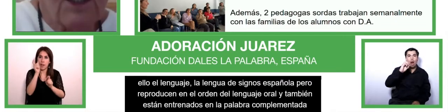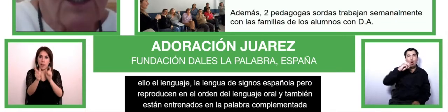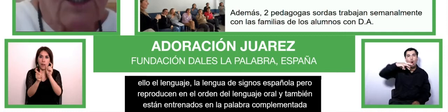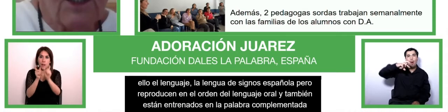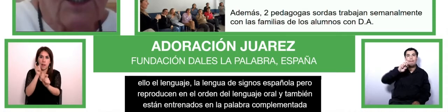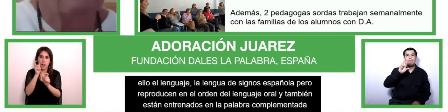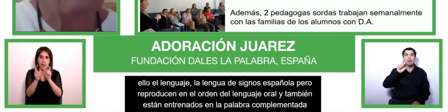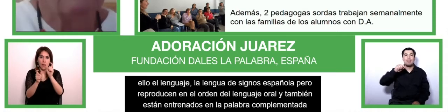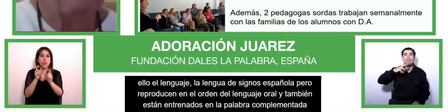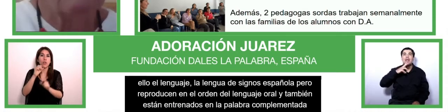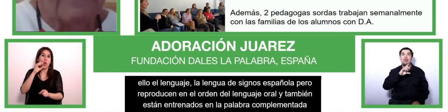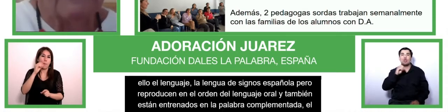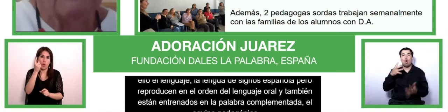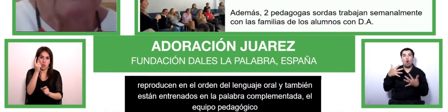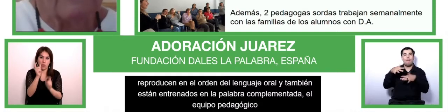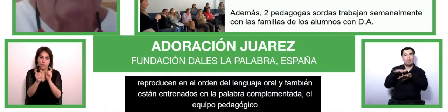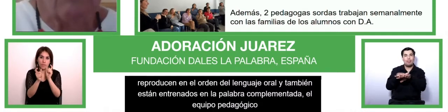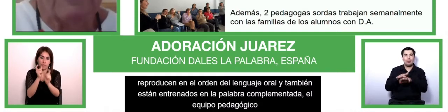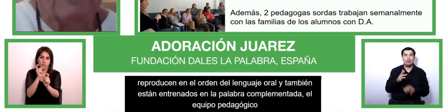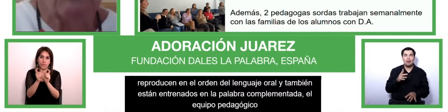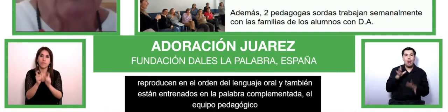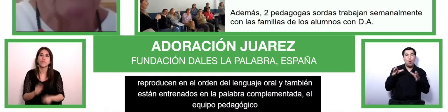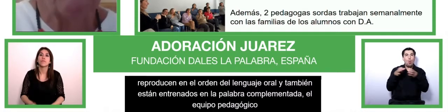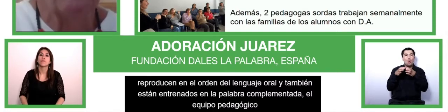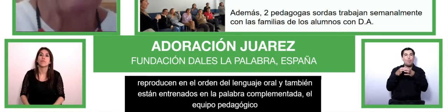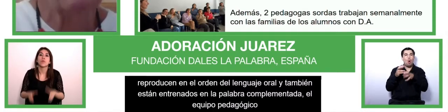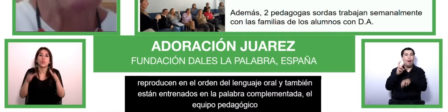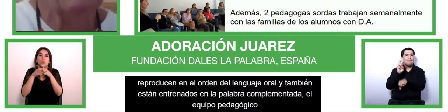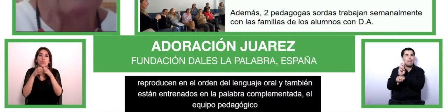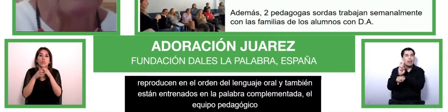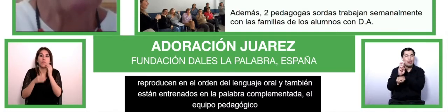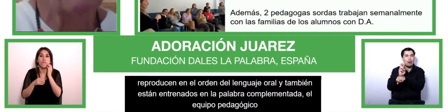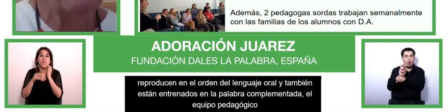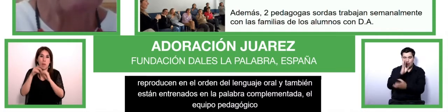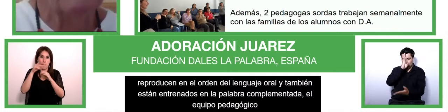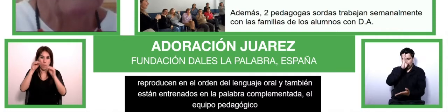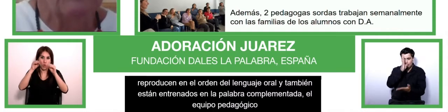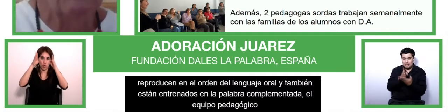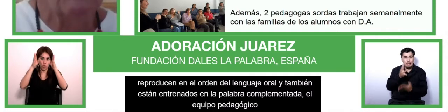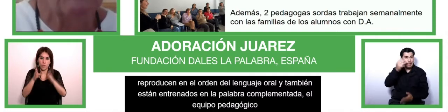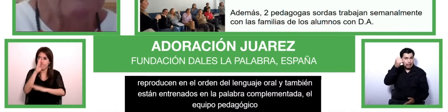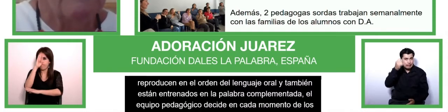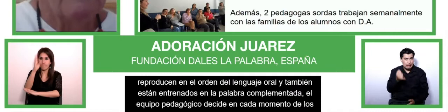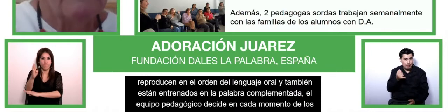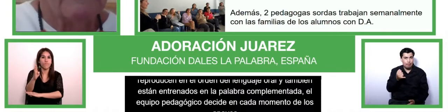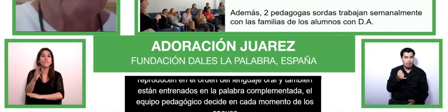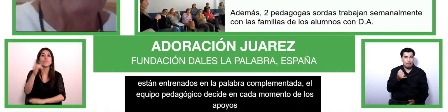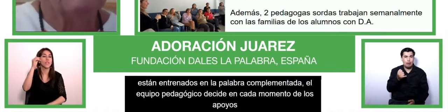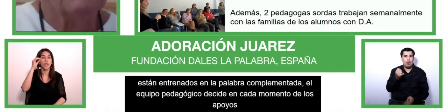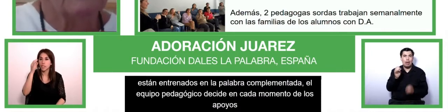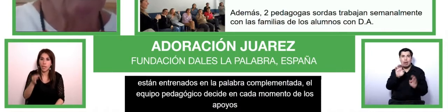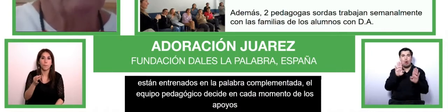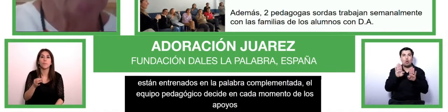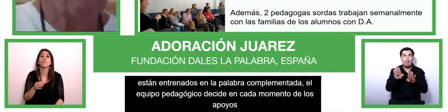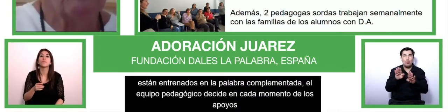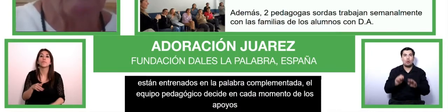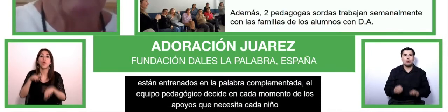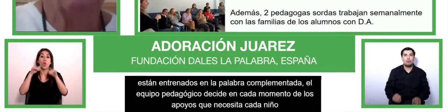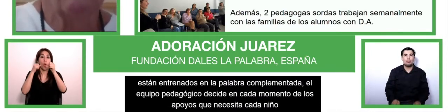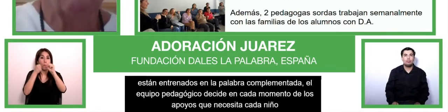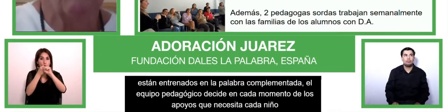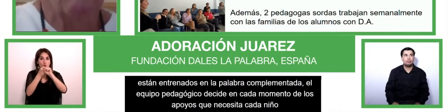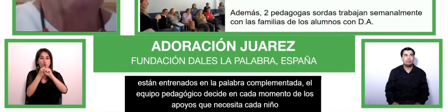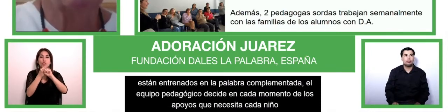pedagógico decide en cada momento de los apoyos que necesita cada niño y además en la última foto